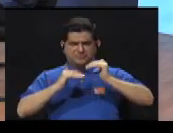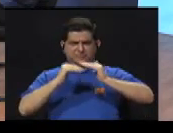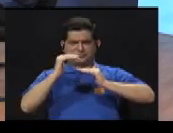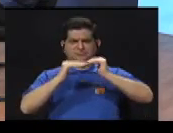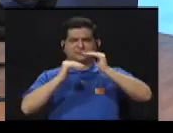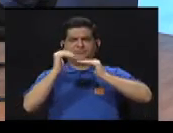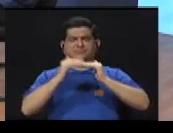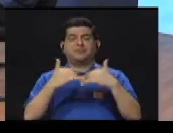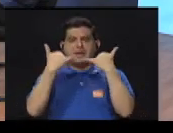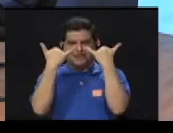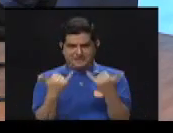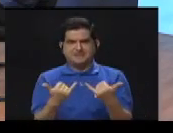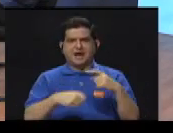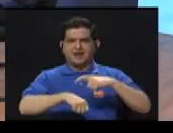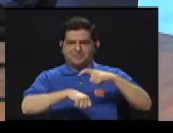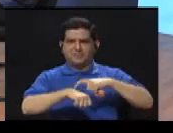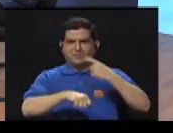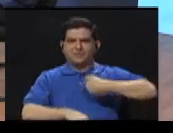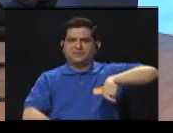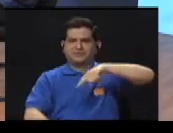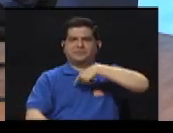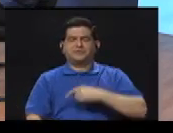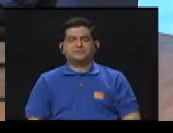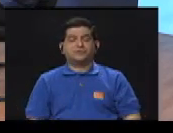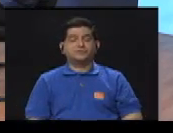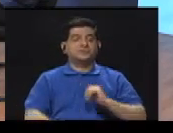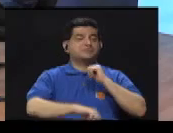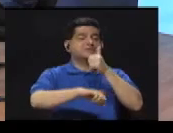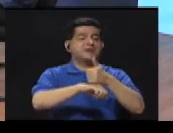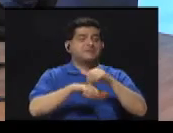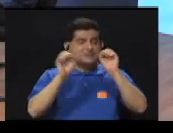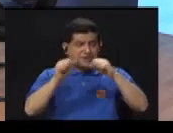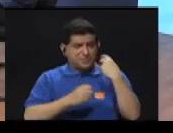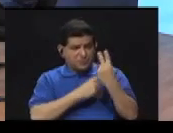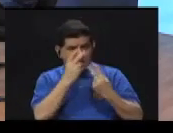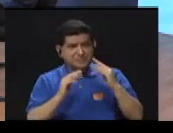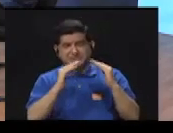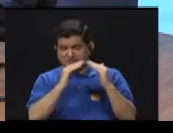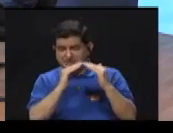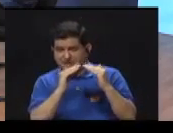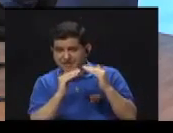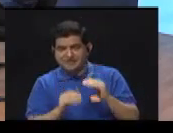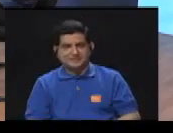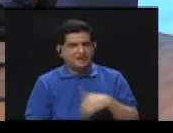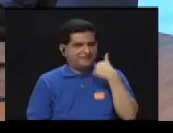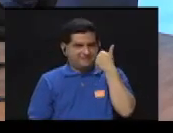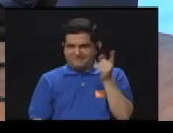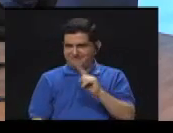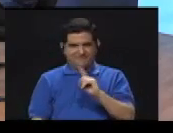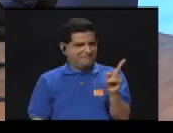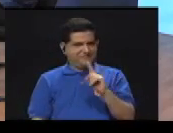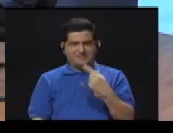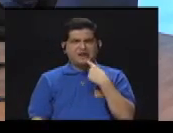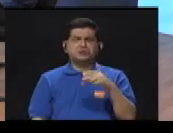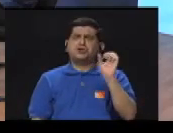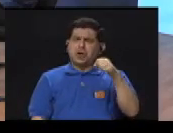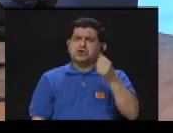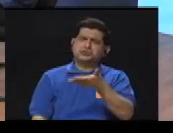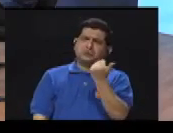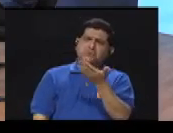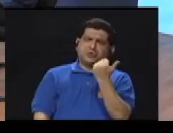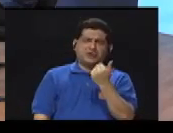Claro. Y ahí fue ya que llegó el momento que nosotros les planteamos si podíamos visitarlos en su casa. No fue fácil tampoco, o sea, no fue que nos dijeron,